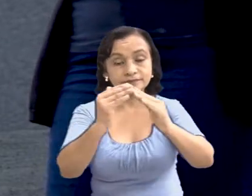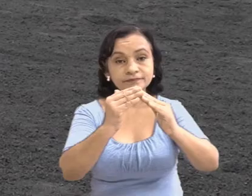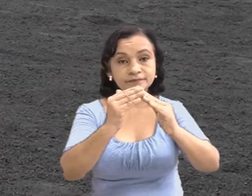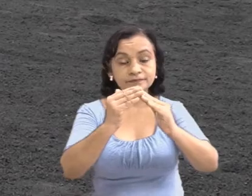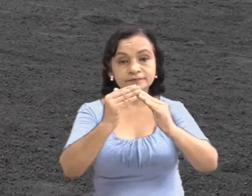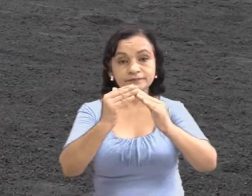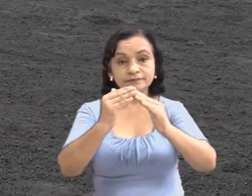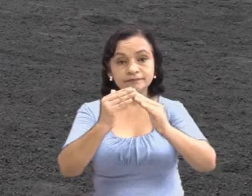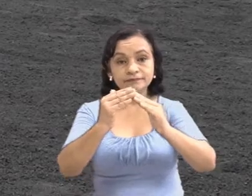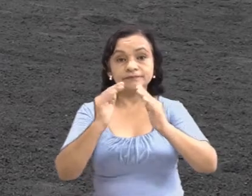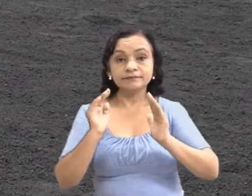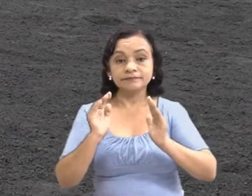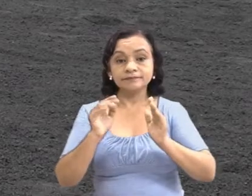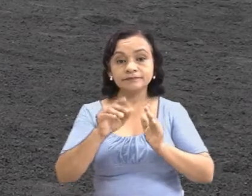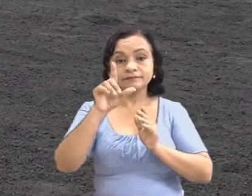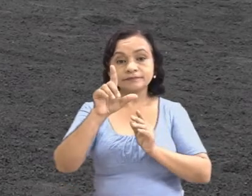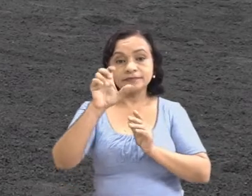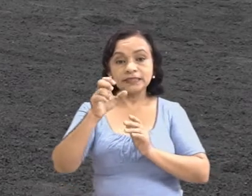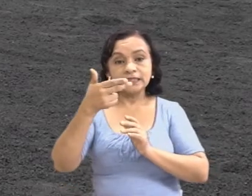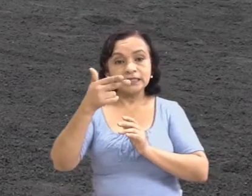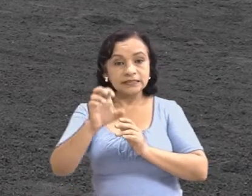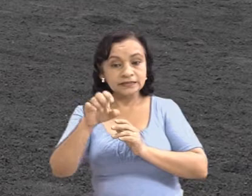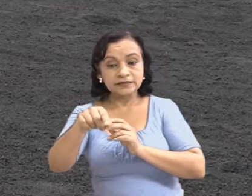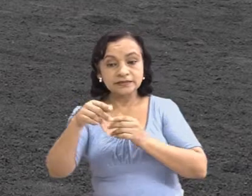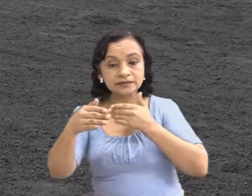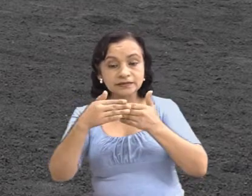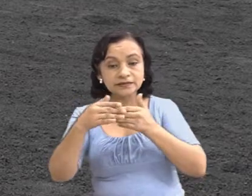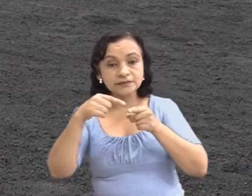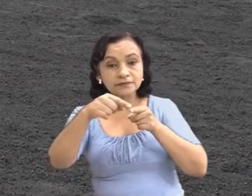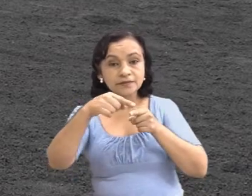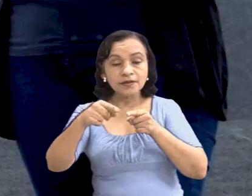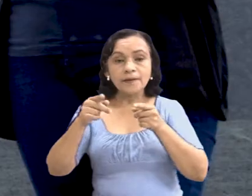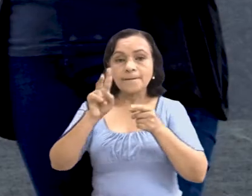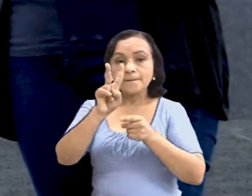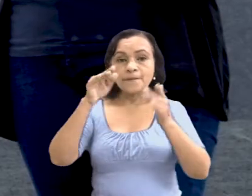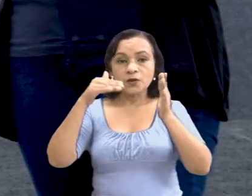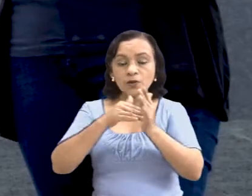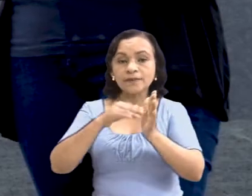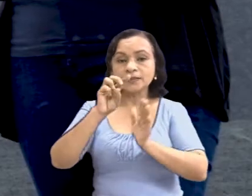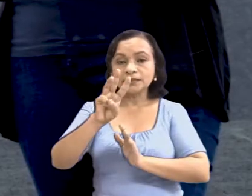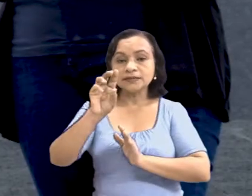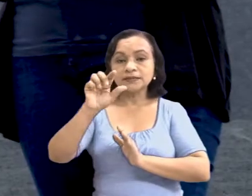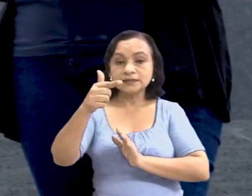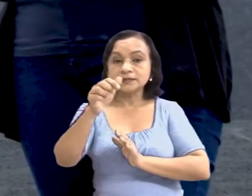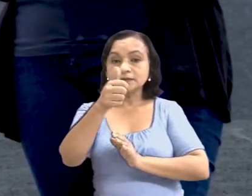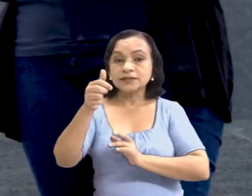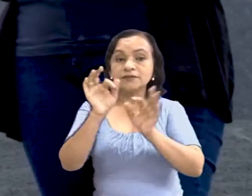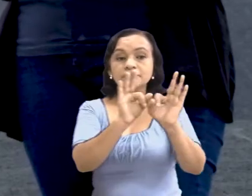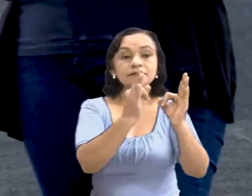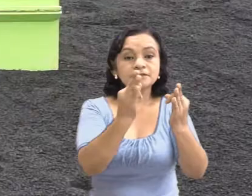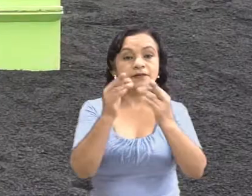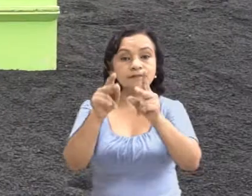que corresponden a la comarca de los Lechecuagos, que es donde habitan 2.376